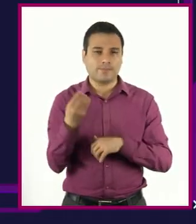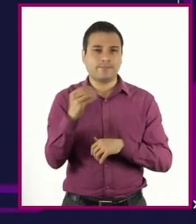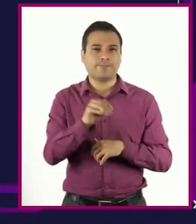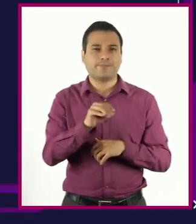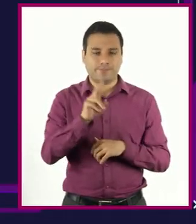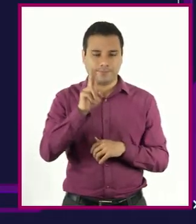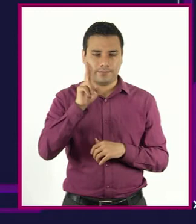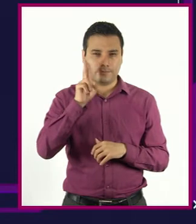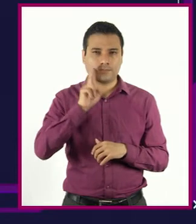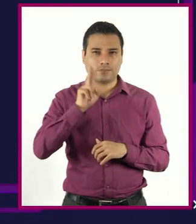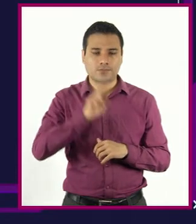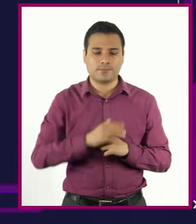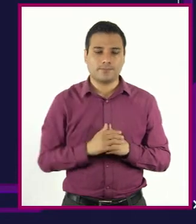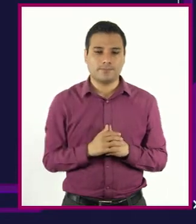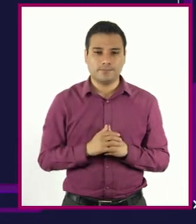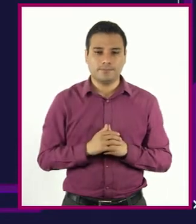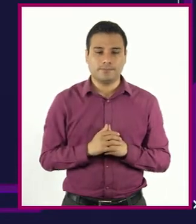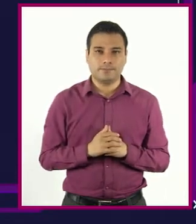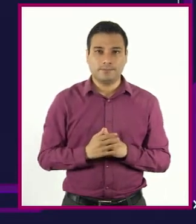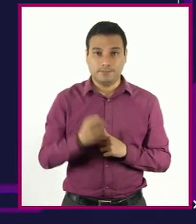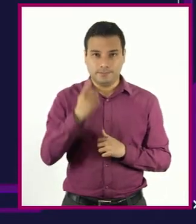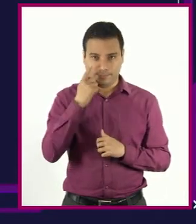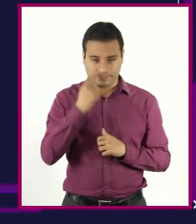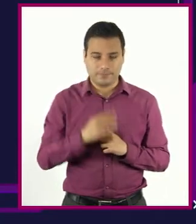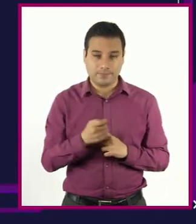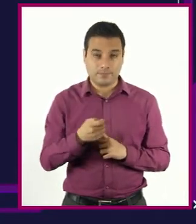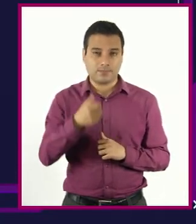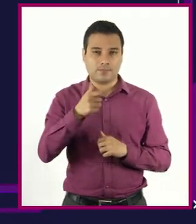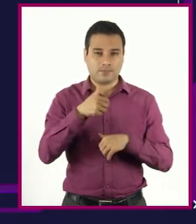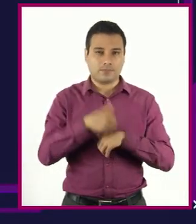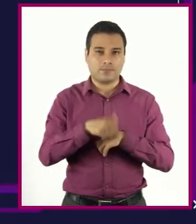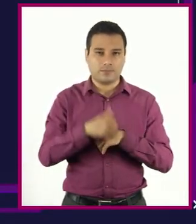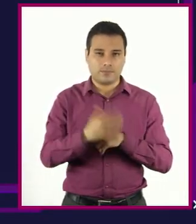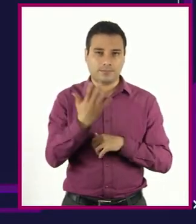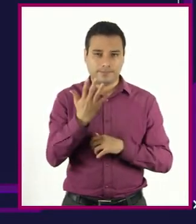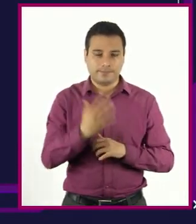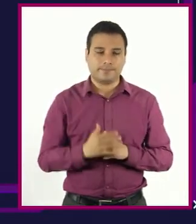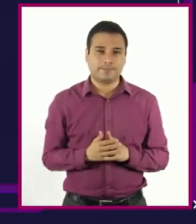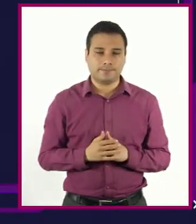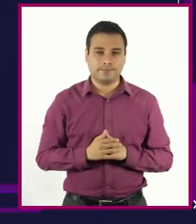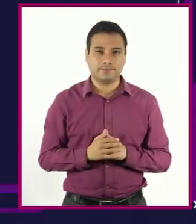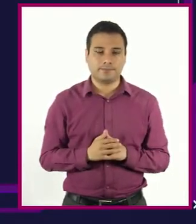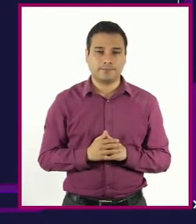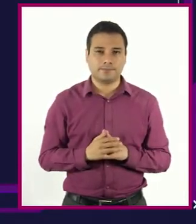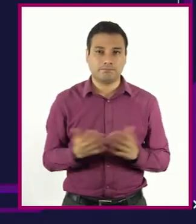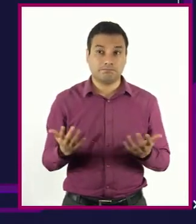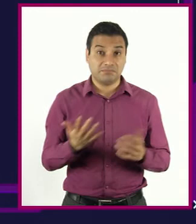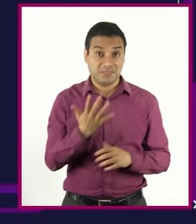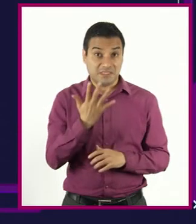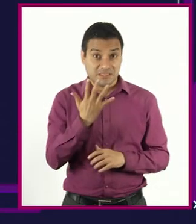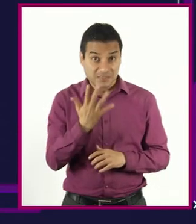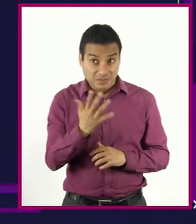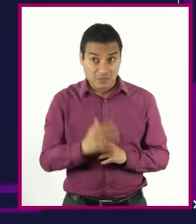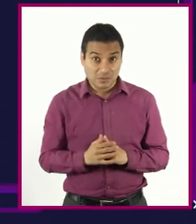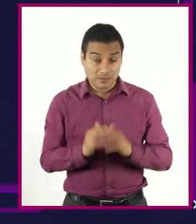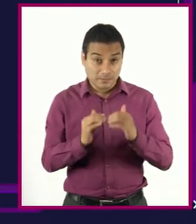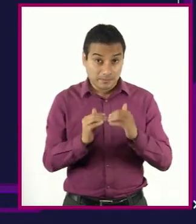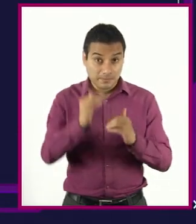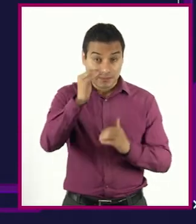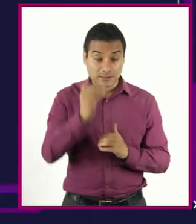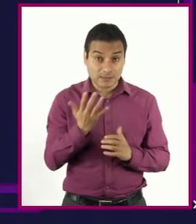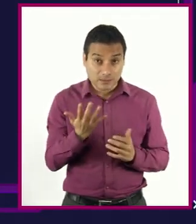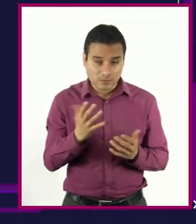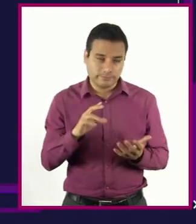otros fuera de él. El primer valor propuesto es 5, y como 5 no es mayor que 5,